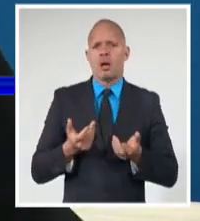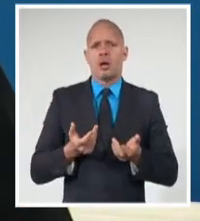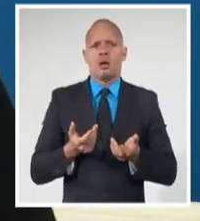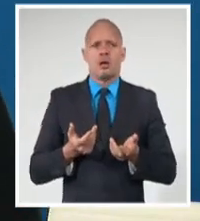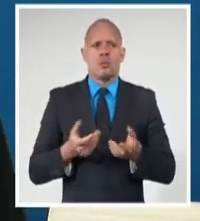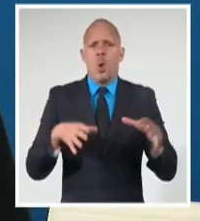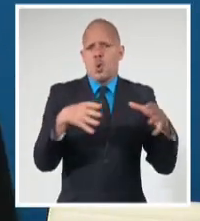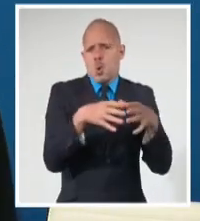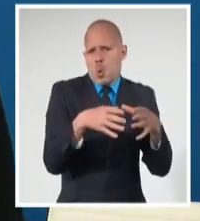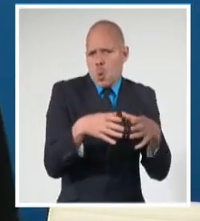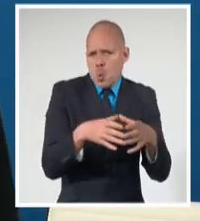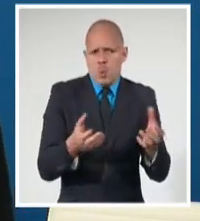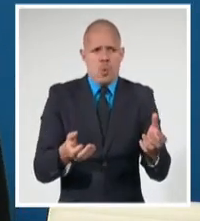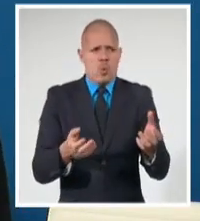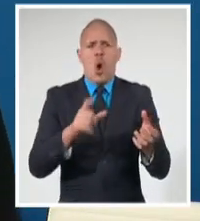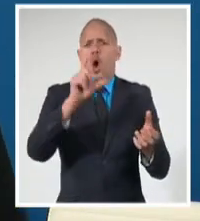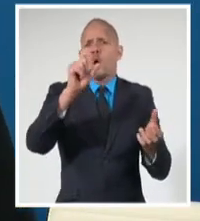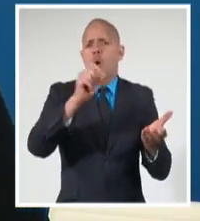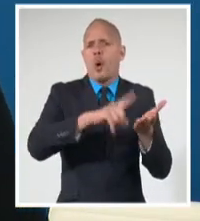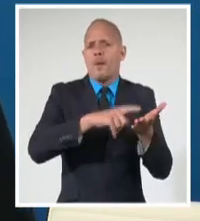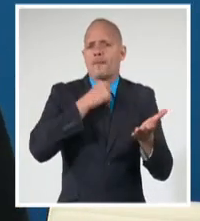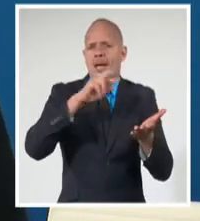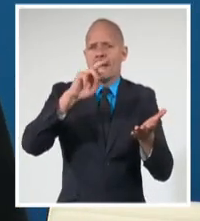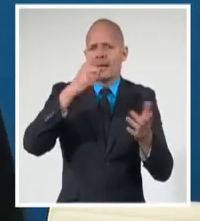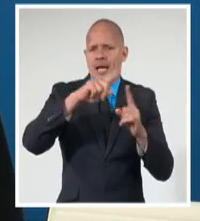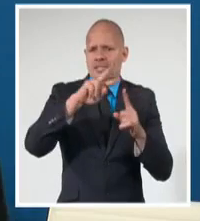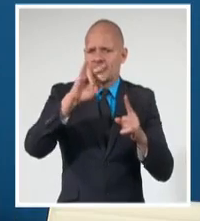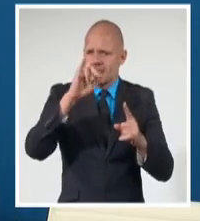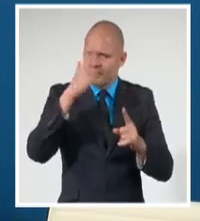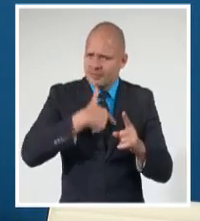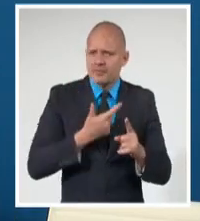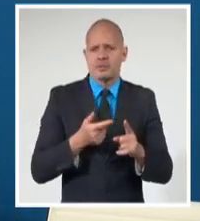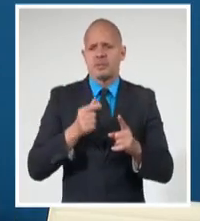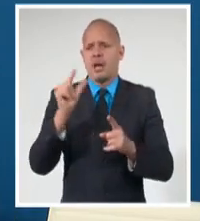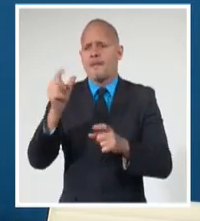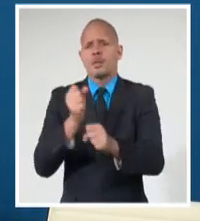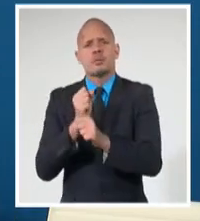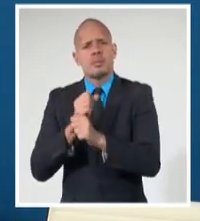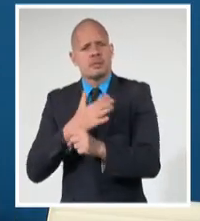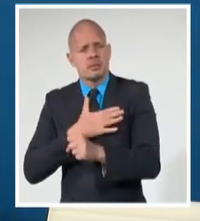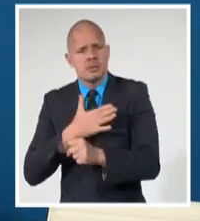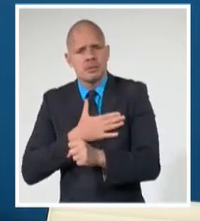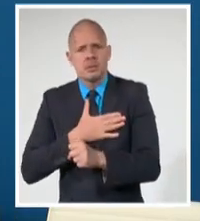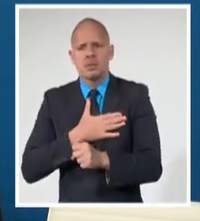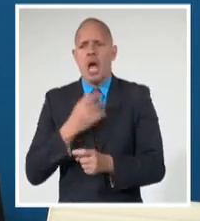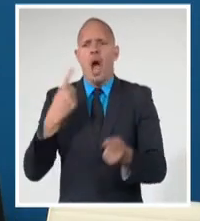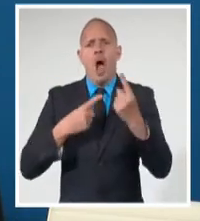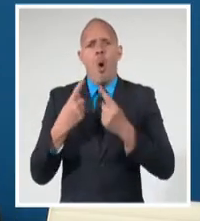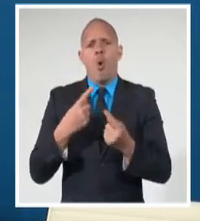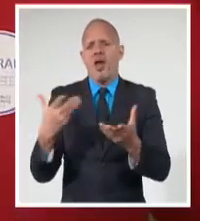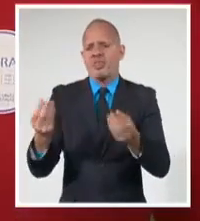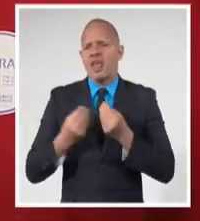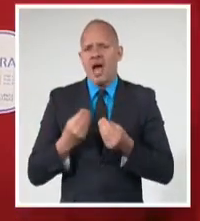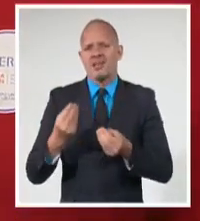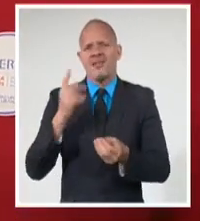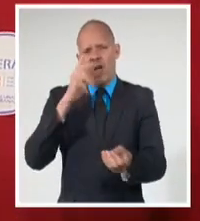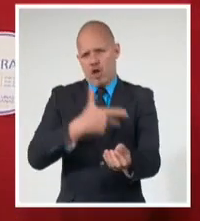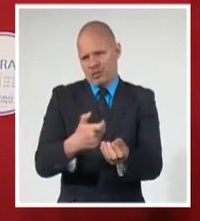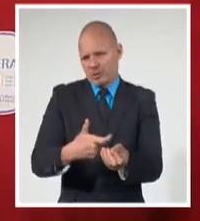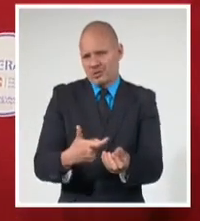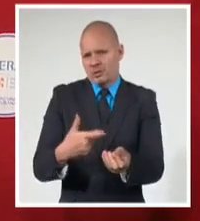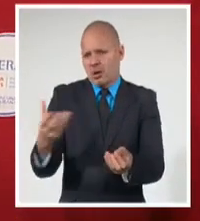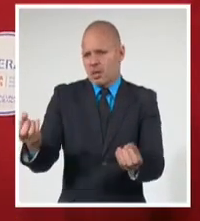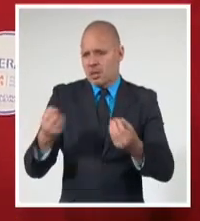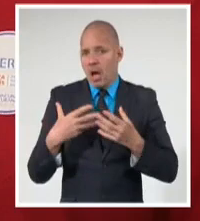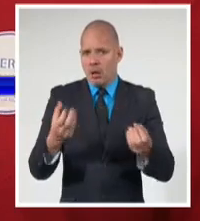cooperativas, cuentapropistas, empresas que han hecho donaciones para esta inversión. Estas inversiones